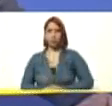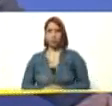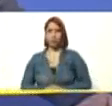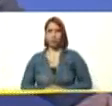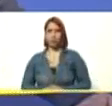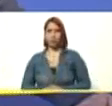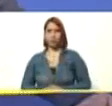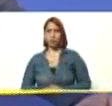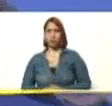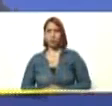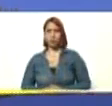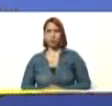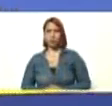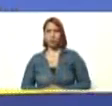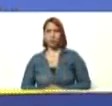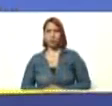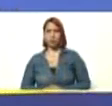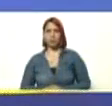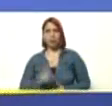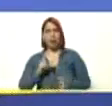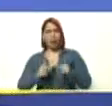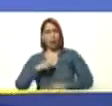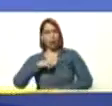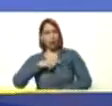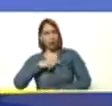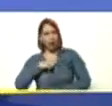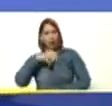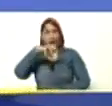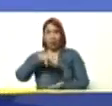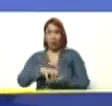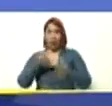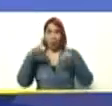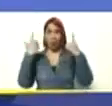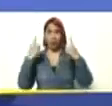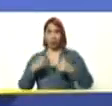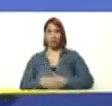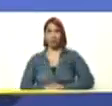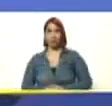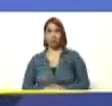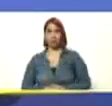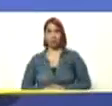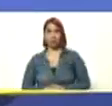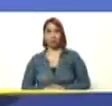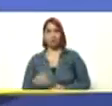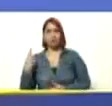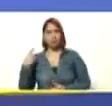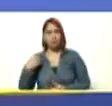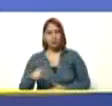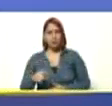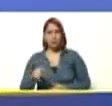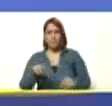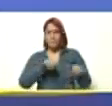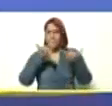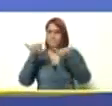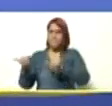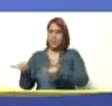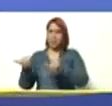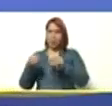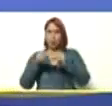Lo que es algo extraño, el estado La Guaira tiene el mismo